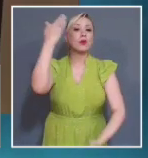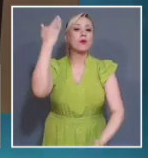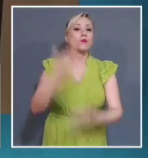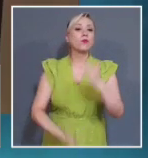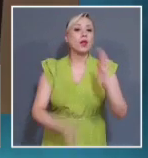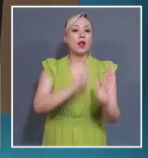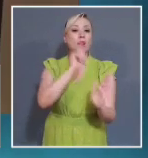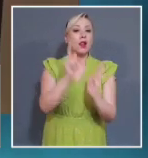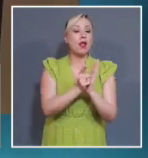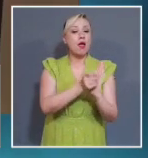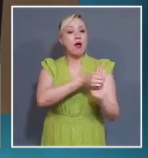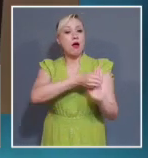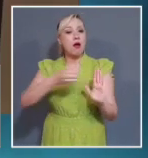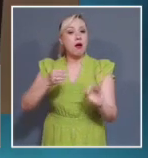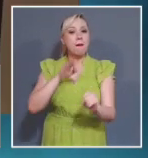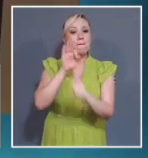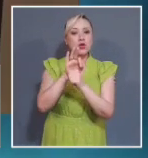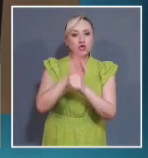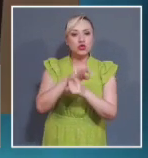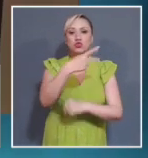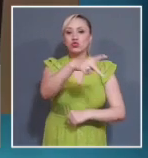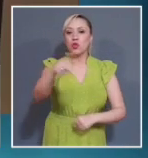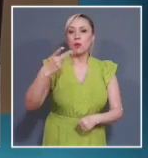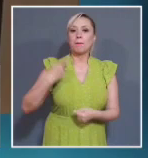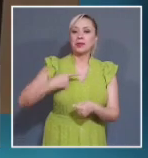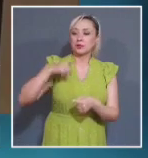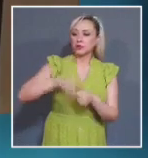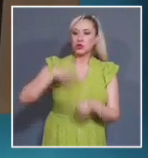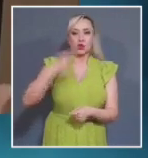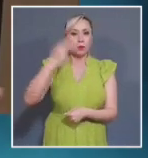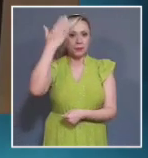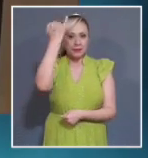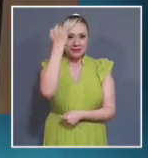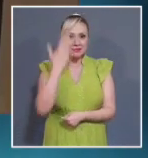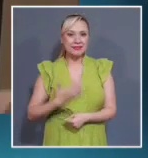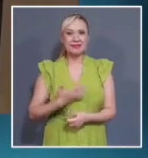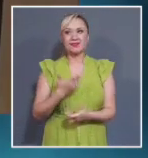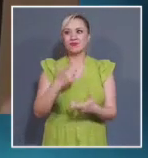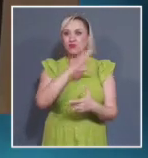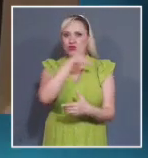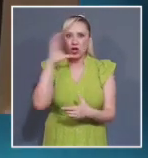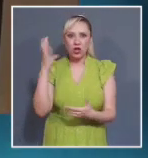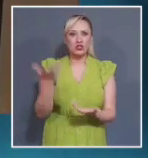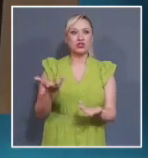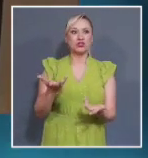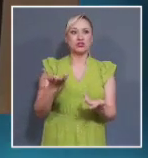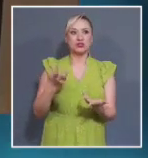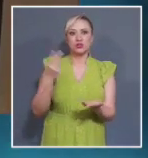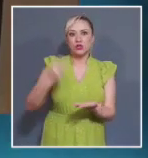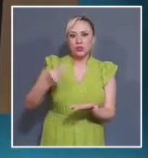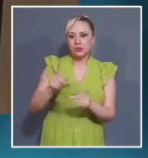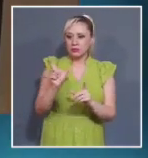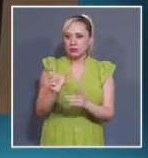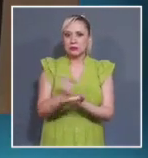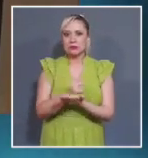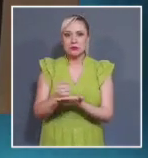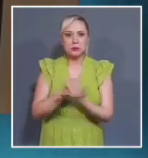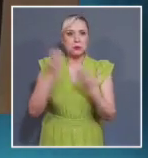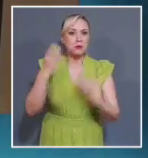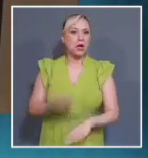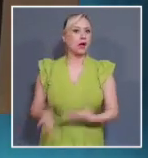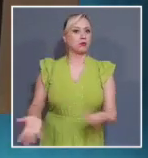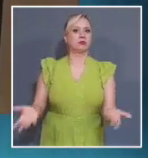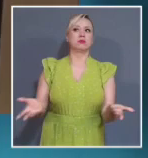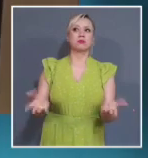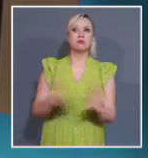datos personales. Quienes llevan adelante las negociaciones son funcionarios muchas veces muy idóneos en materia comercial,